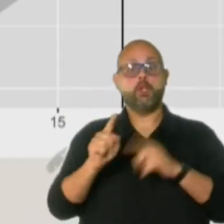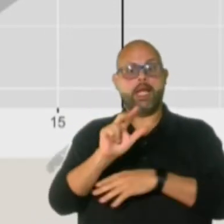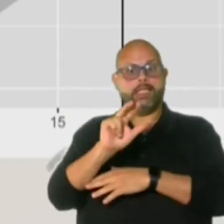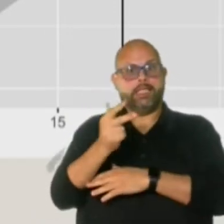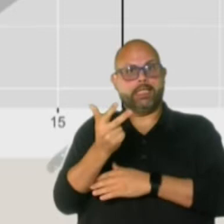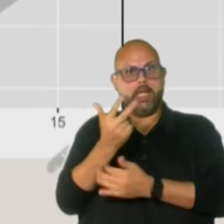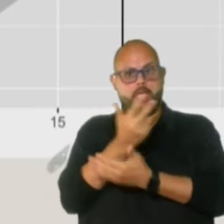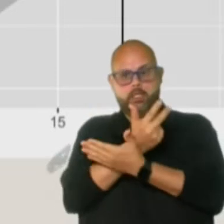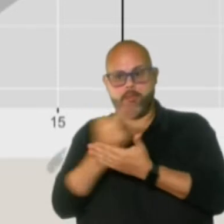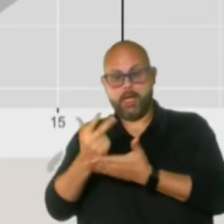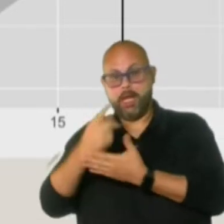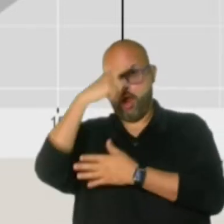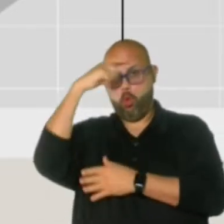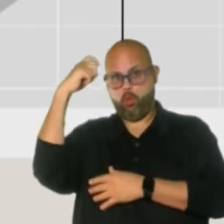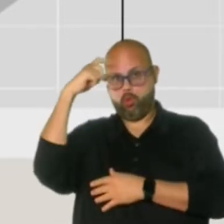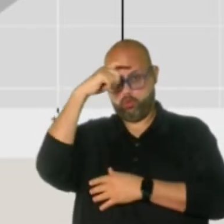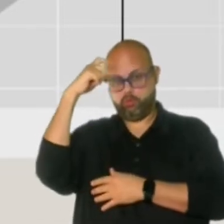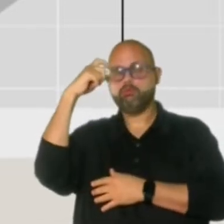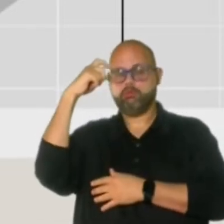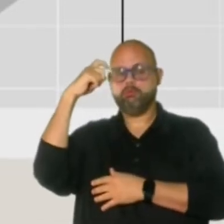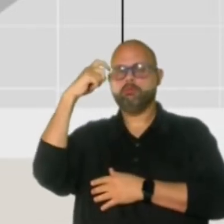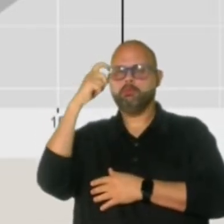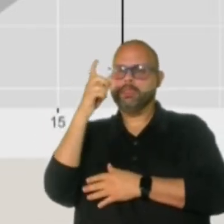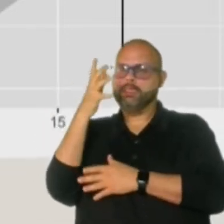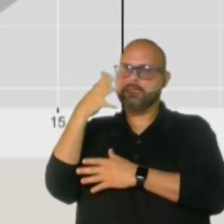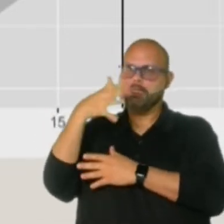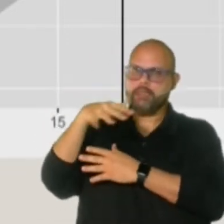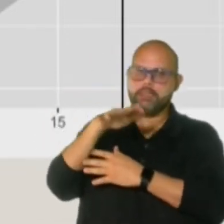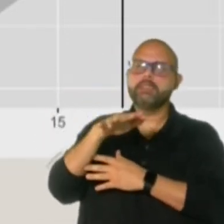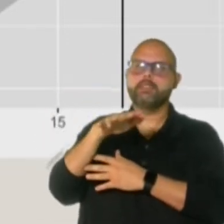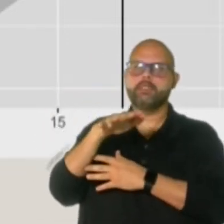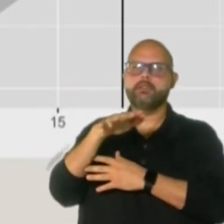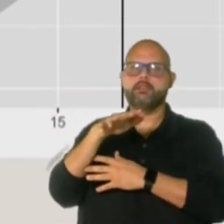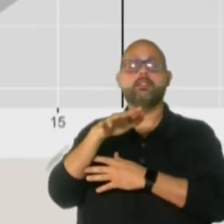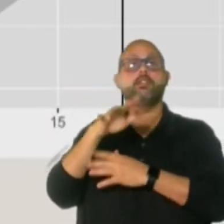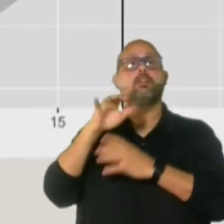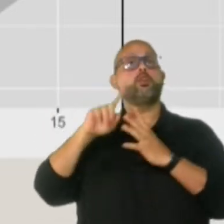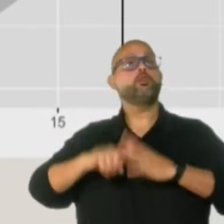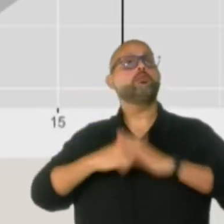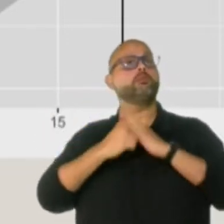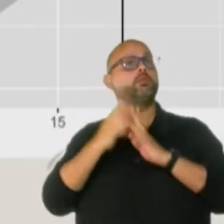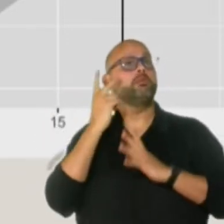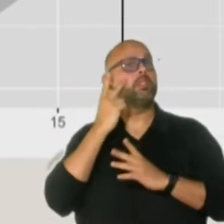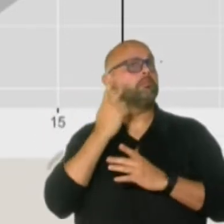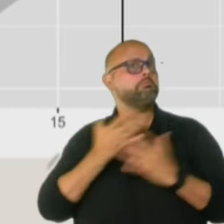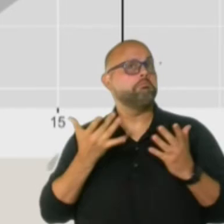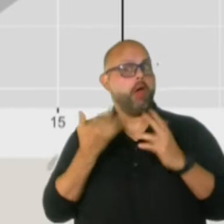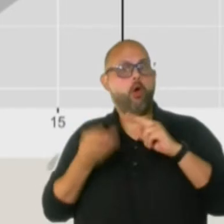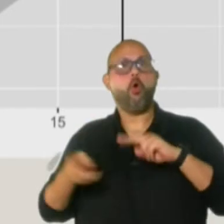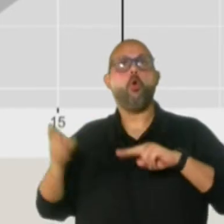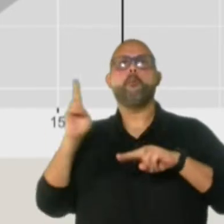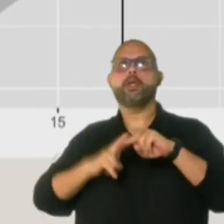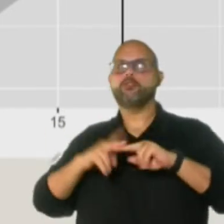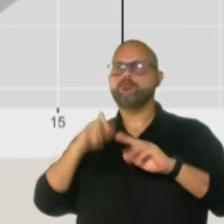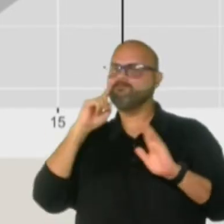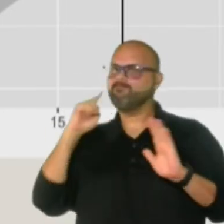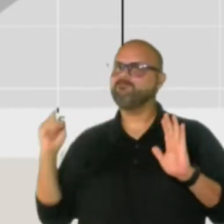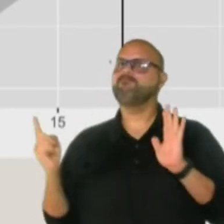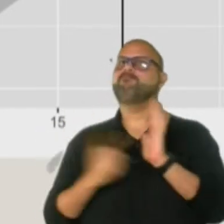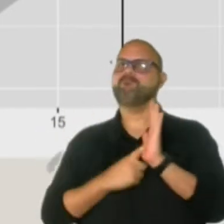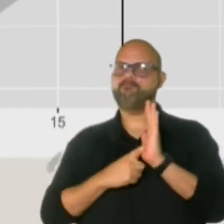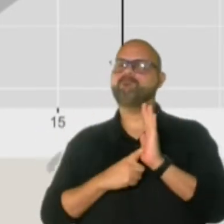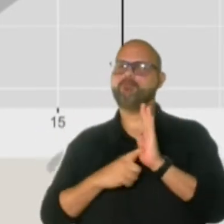semana de junio, aproximadamente, empezamos a ver un aumento notable en el número de los